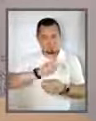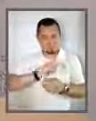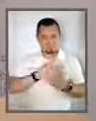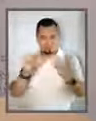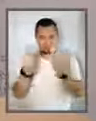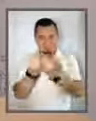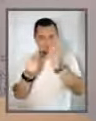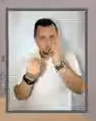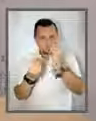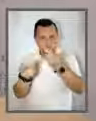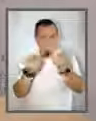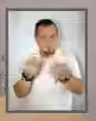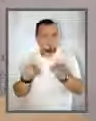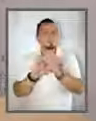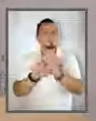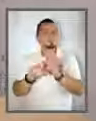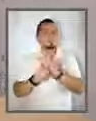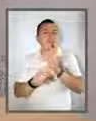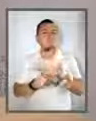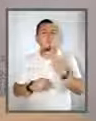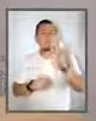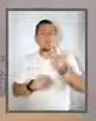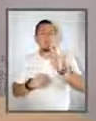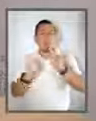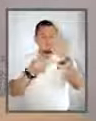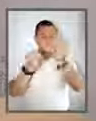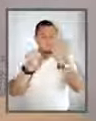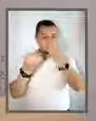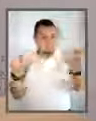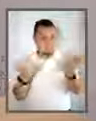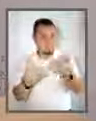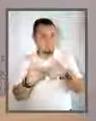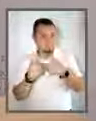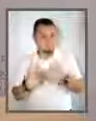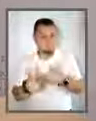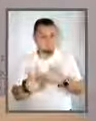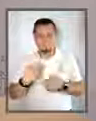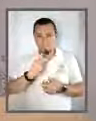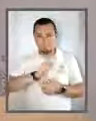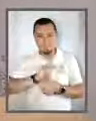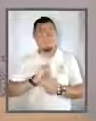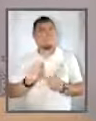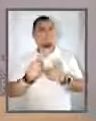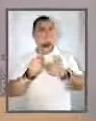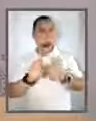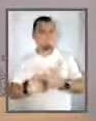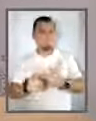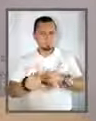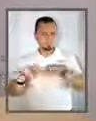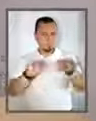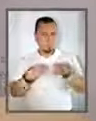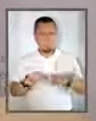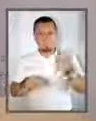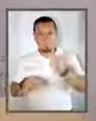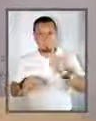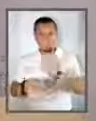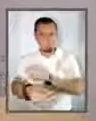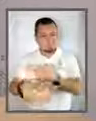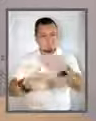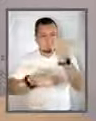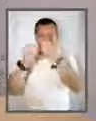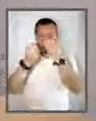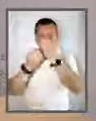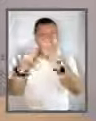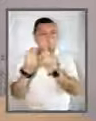que nos digan cuáles pruebas necesitamos hacer para aumentarlas, pero por lo pronto estamos haciendo más pruebas ya en el